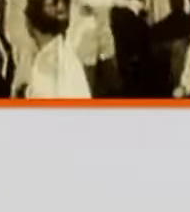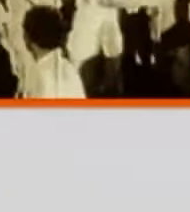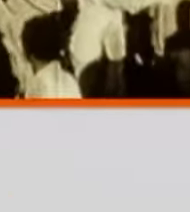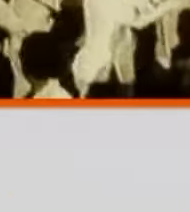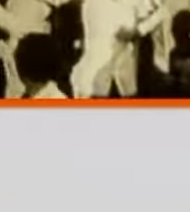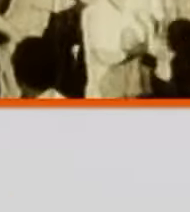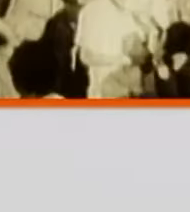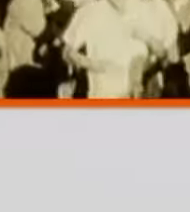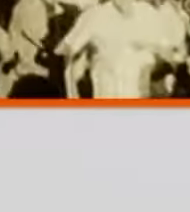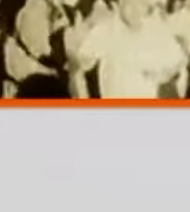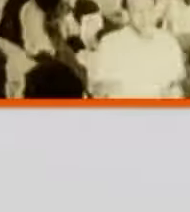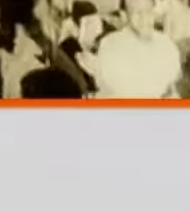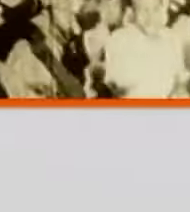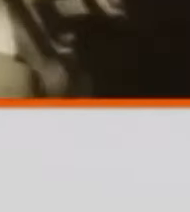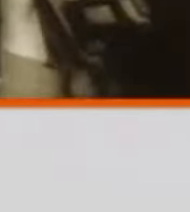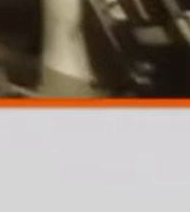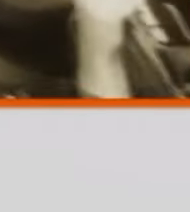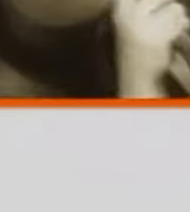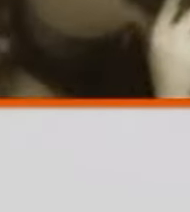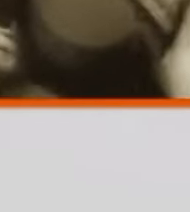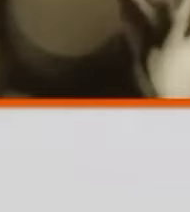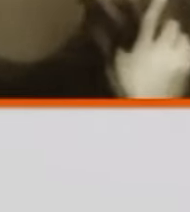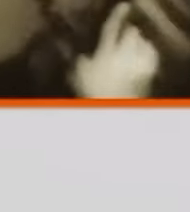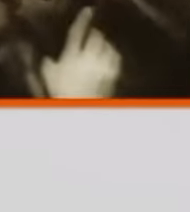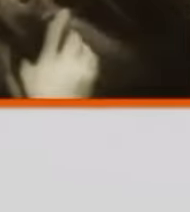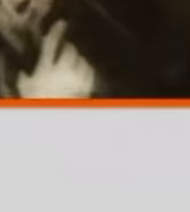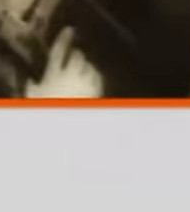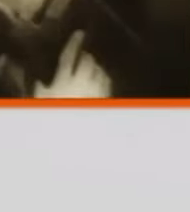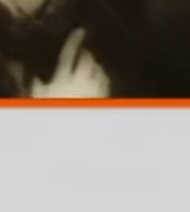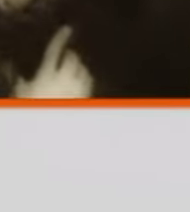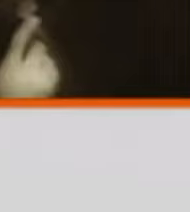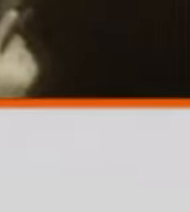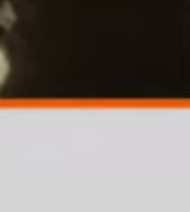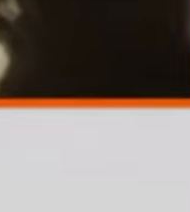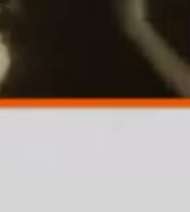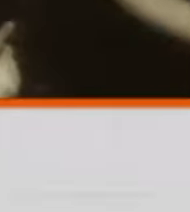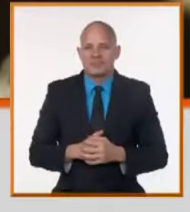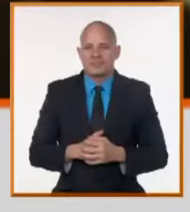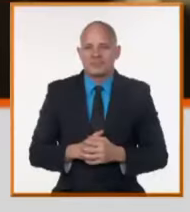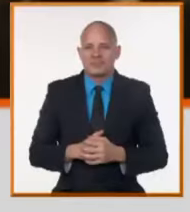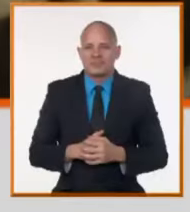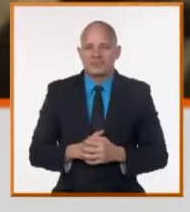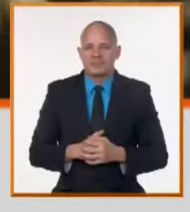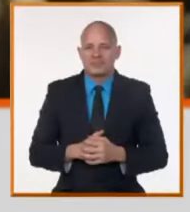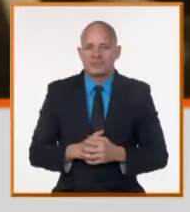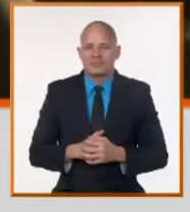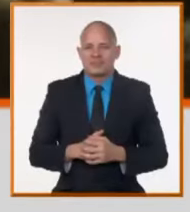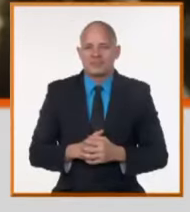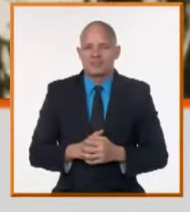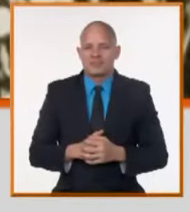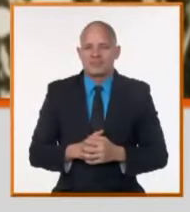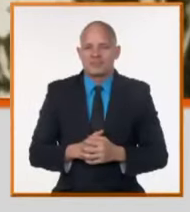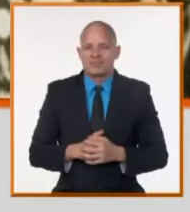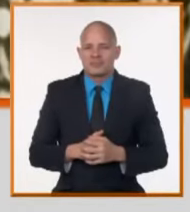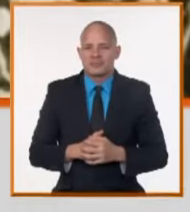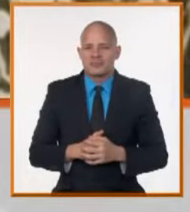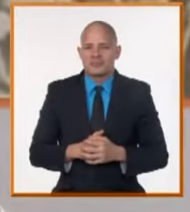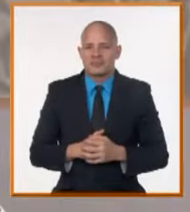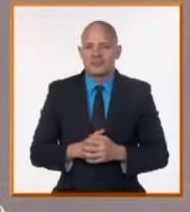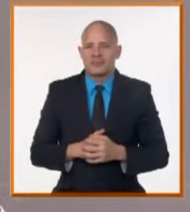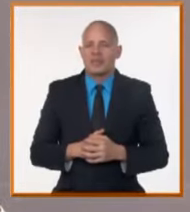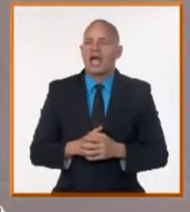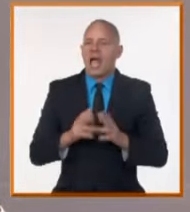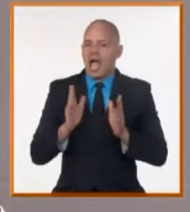en ese expediente macabro, pudiéramos decir. Sí, la Revolución Sandinista, el golpe de